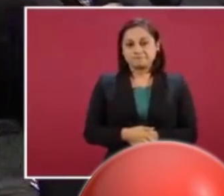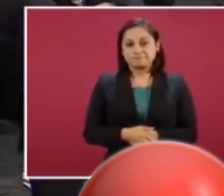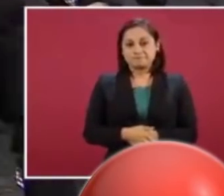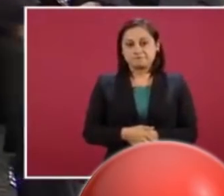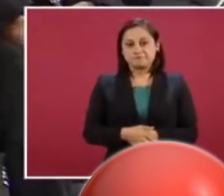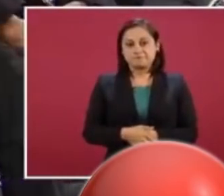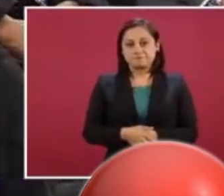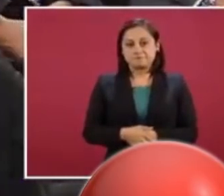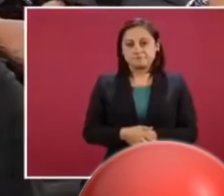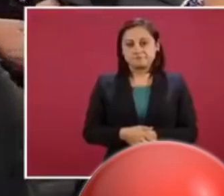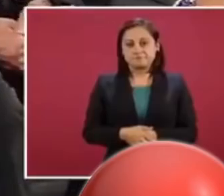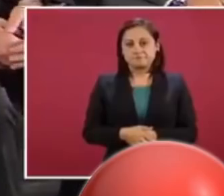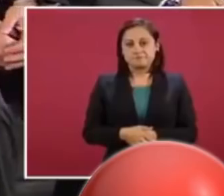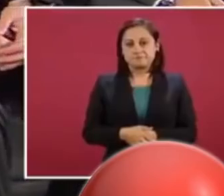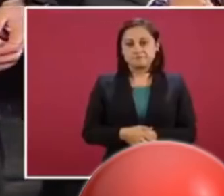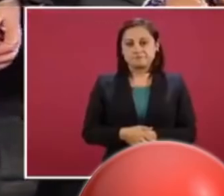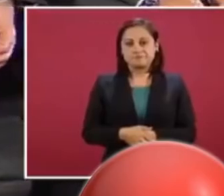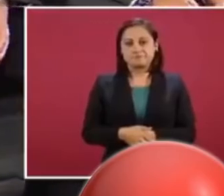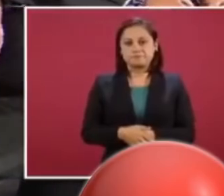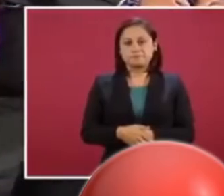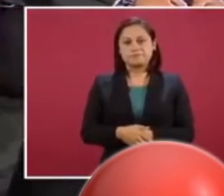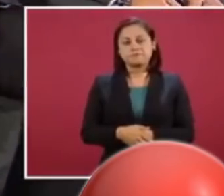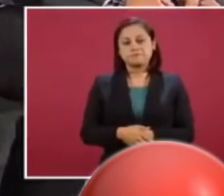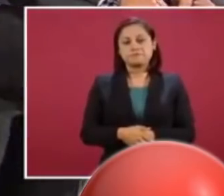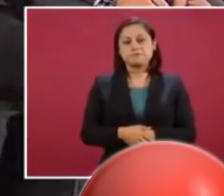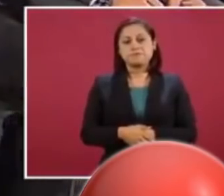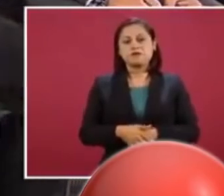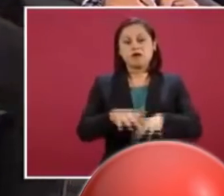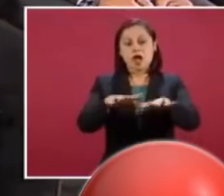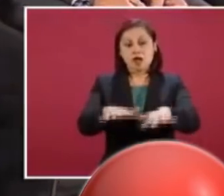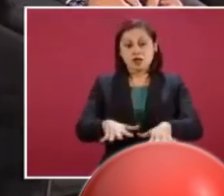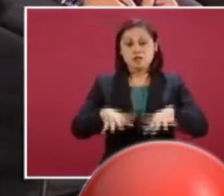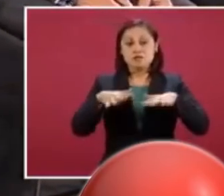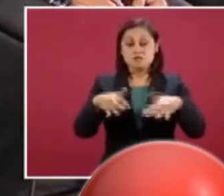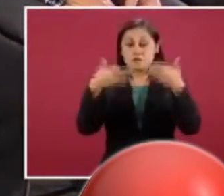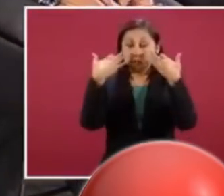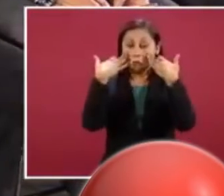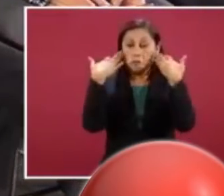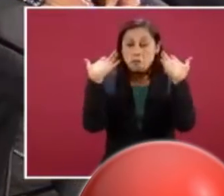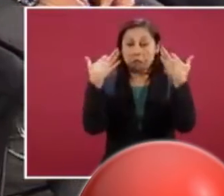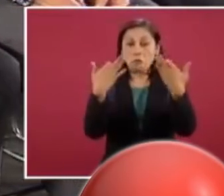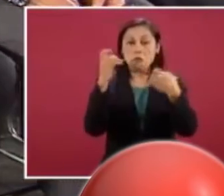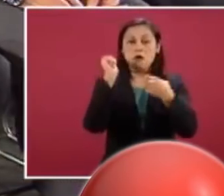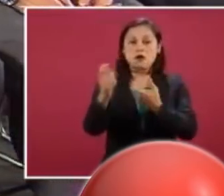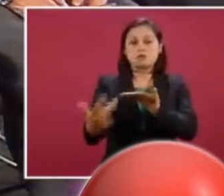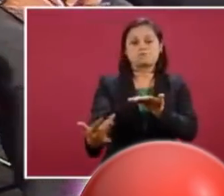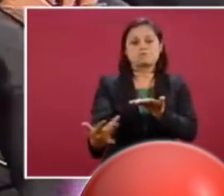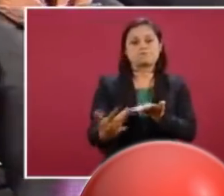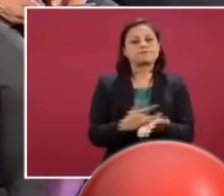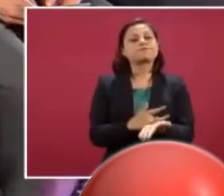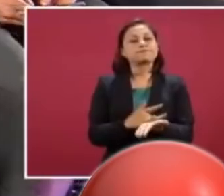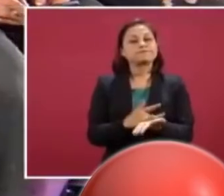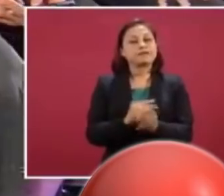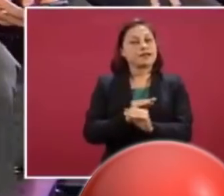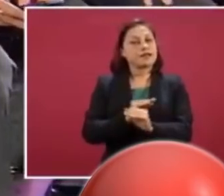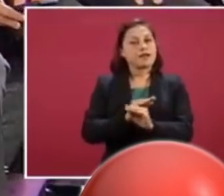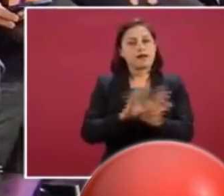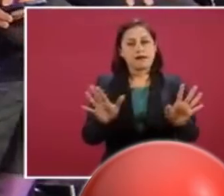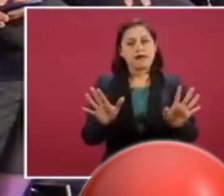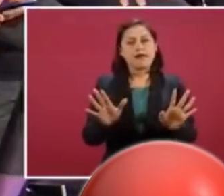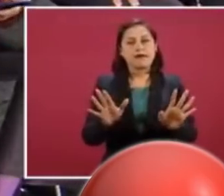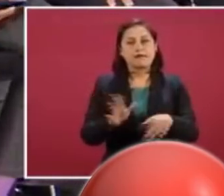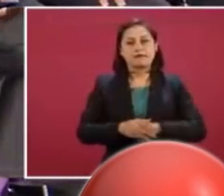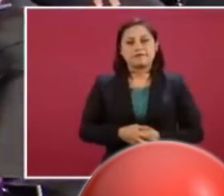una clara, franca manifestación de apoyo para